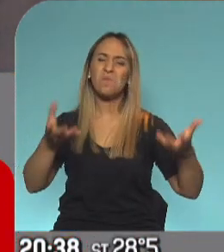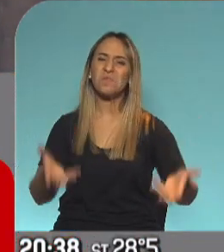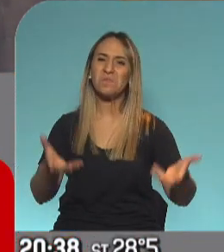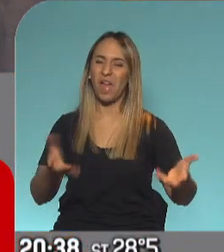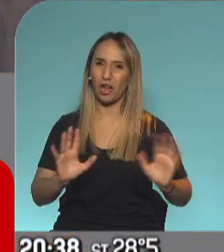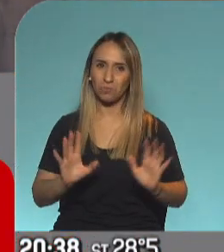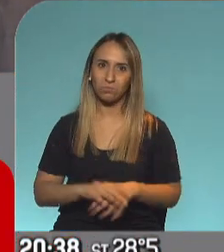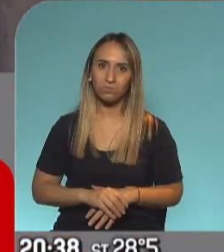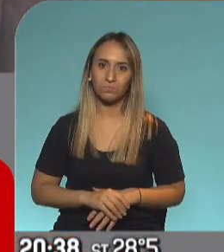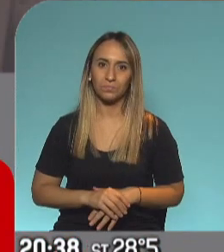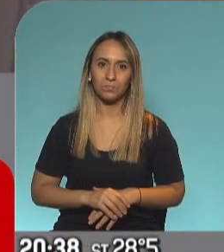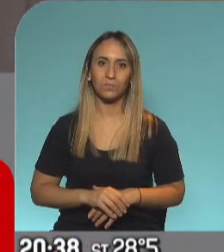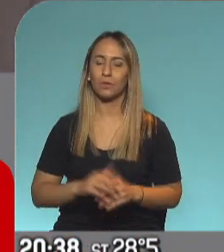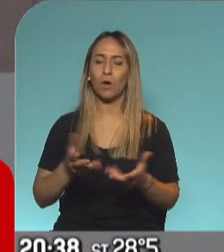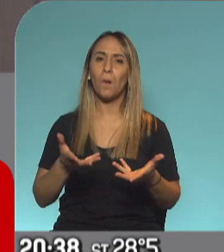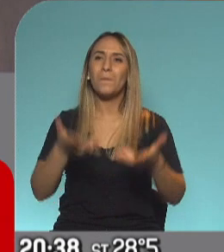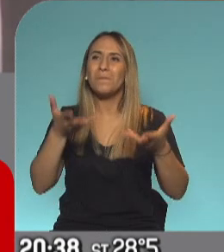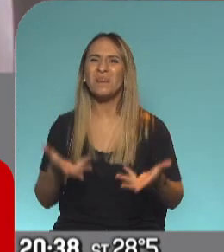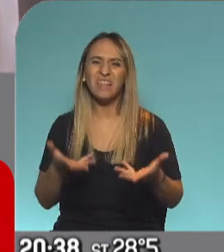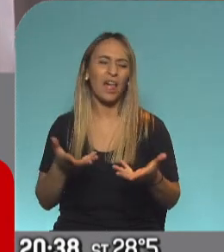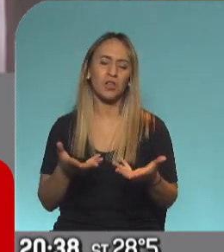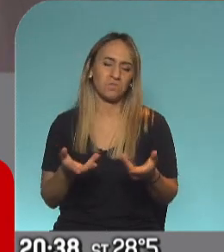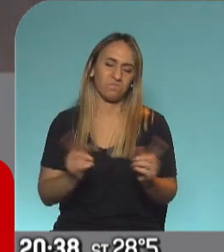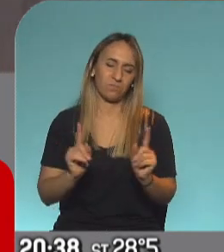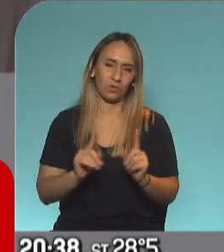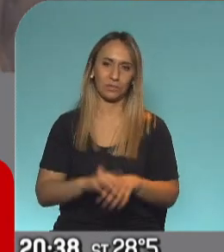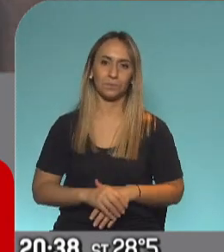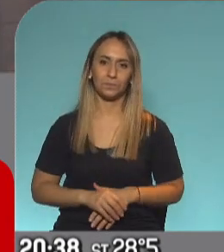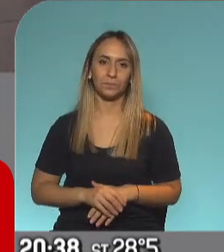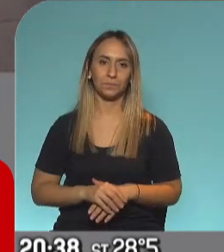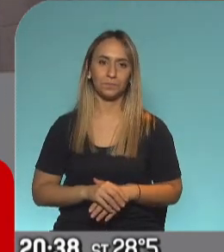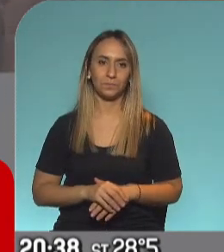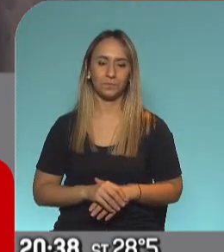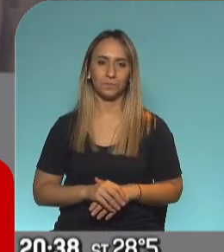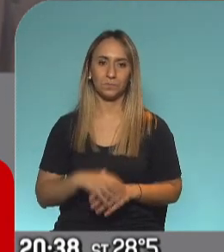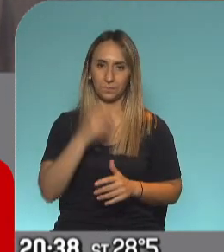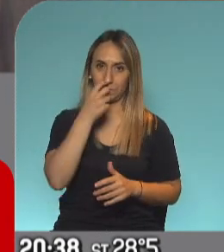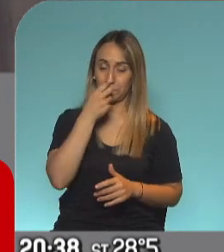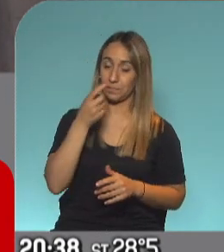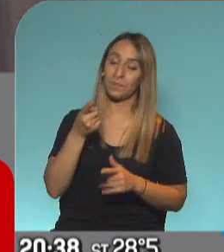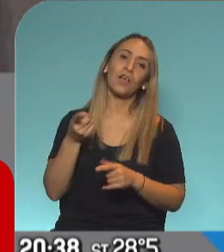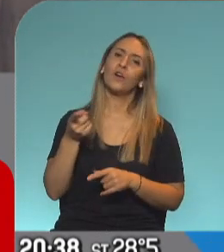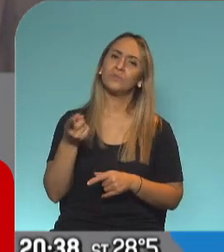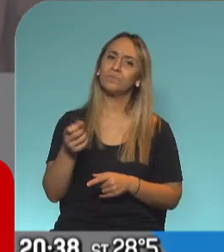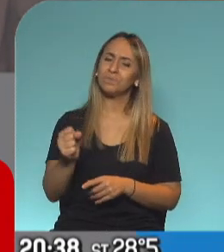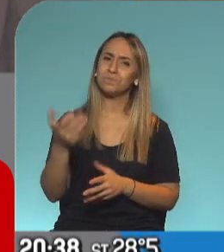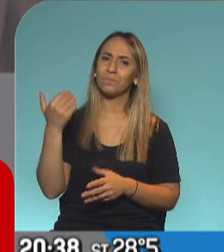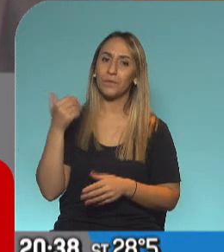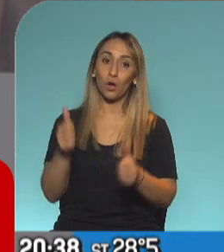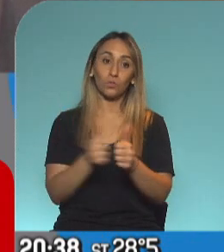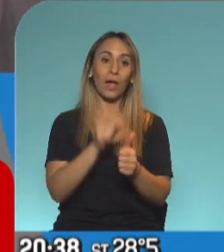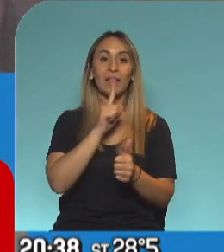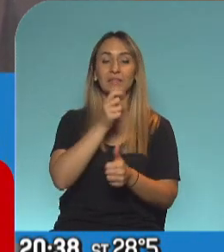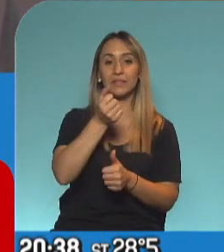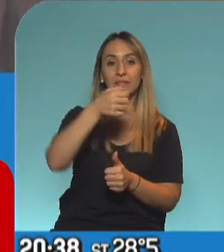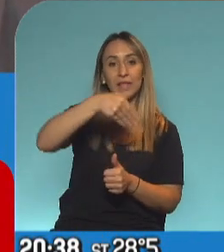peso, digamos. Tiene está un bien. Peso bajo por metro cúbico, digamos. Ajá. Seriani, usted tuvo la posibilidad, junto con Tamburelli y con el